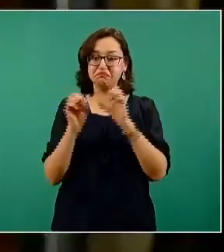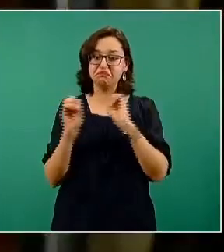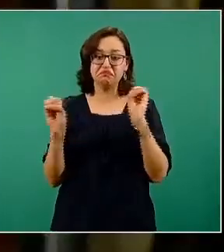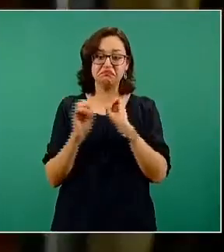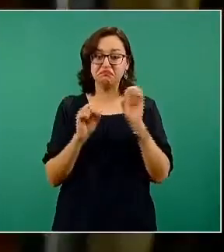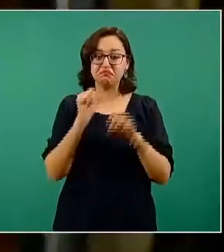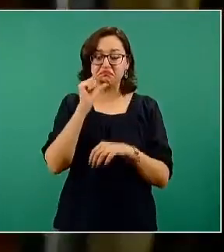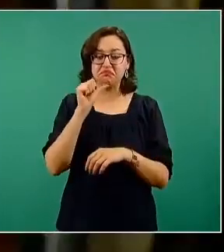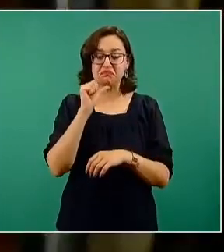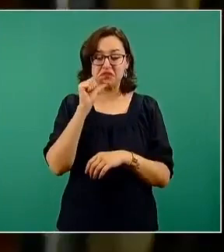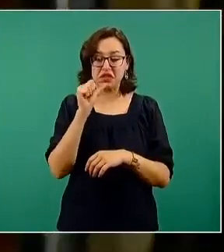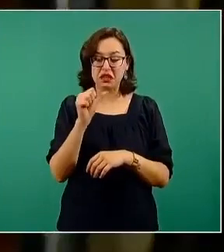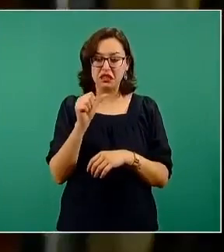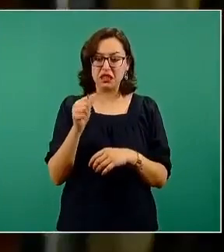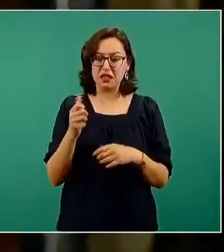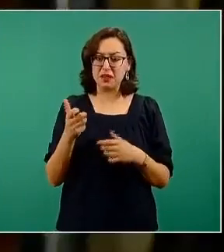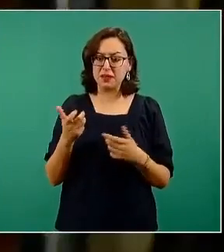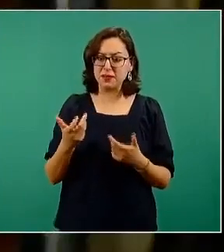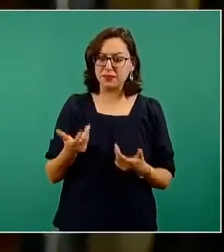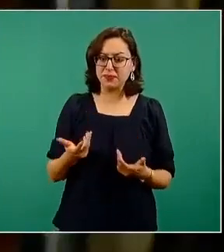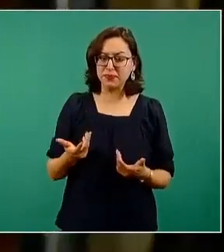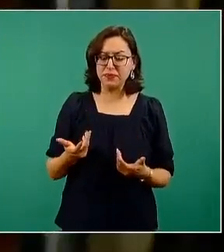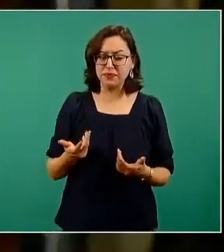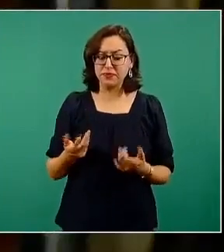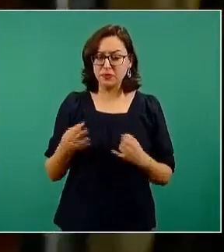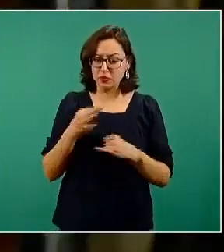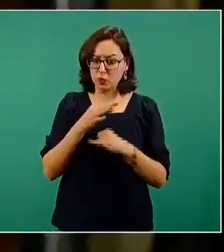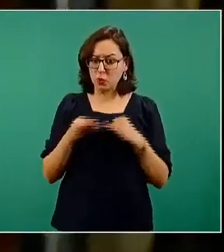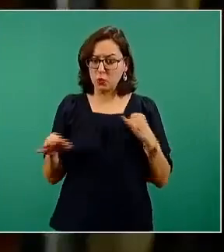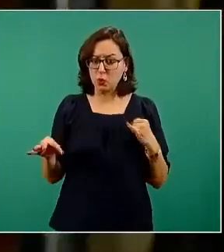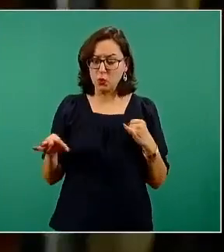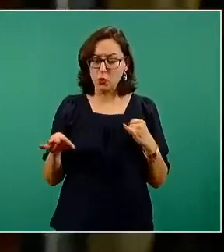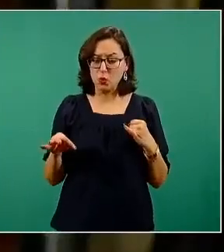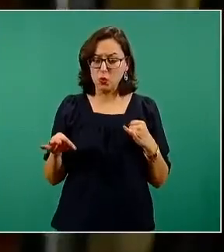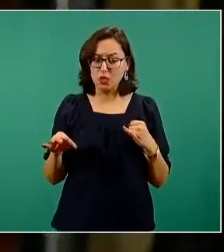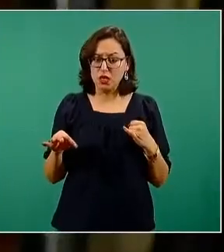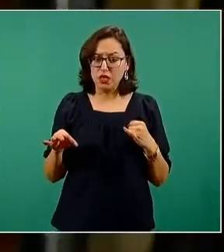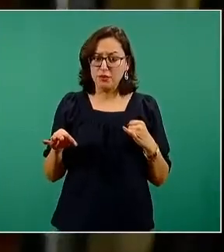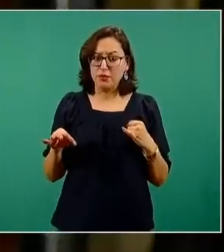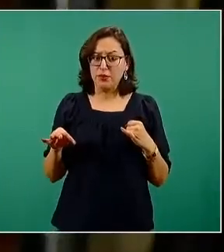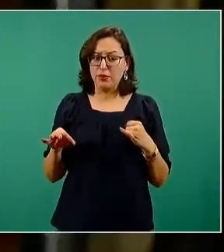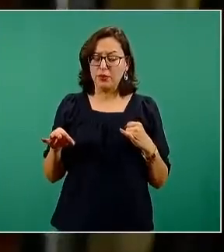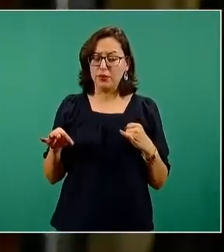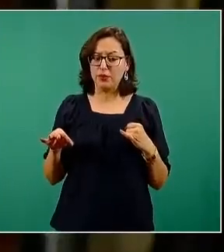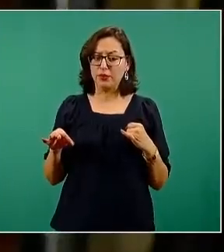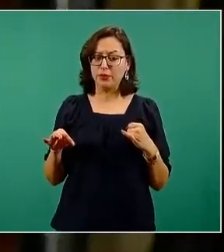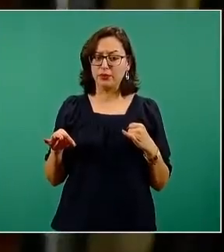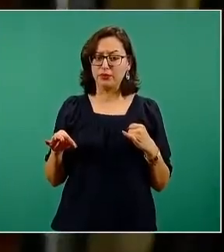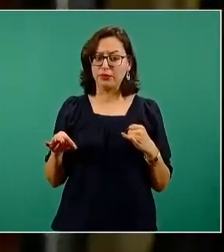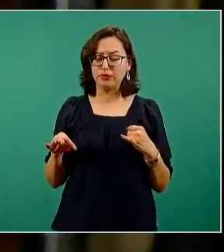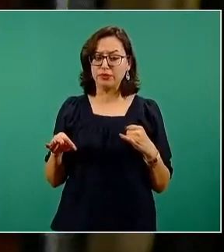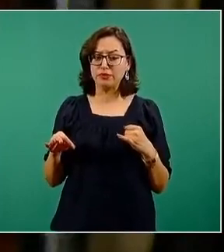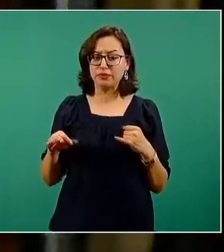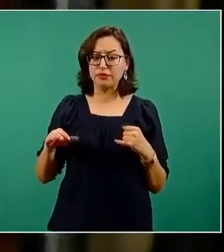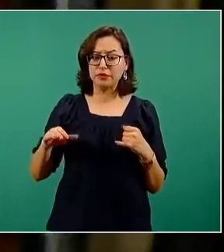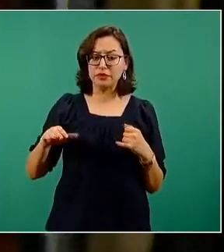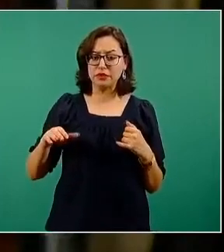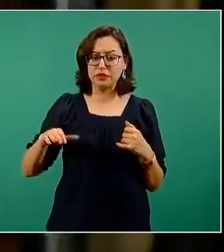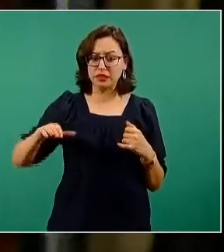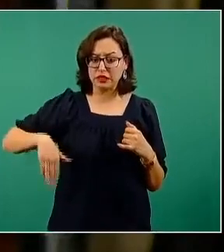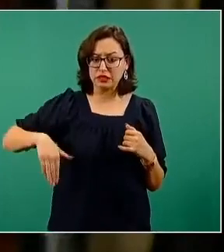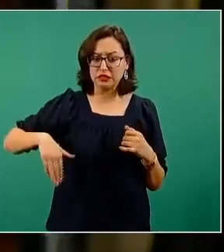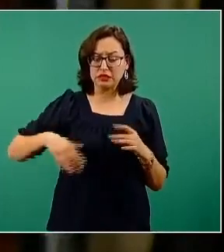monitoreando, ¿no? Y por último, le mencionaba hace un momento, la vacunación a los